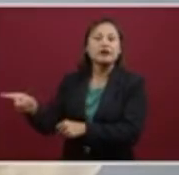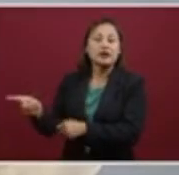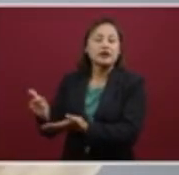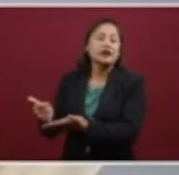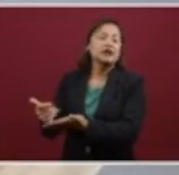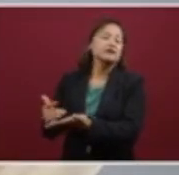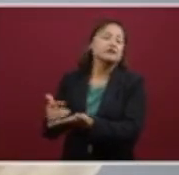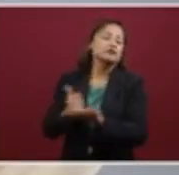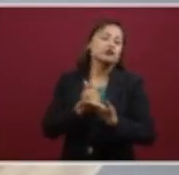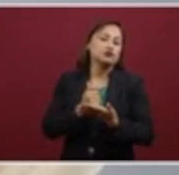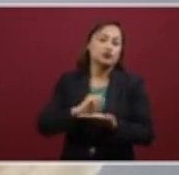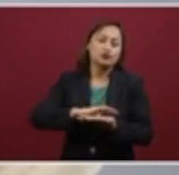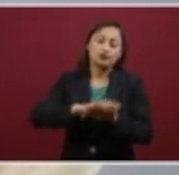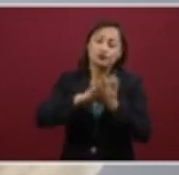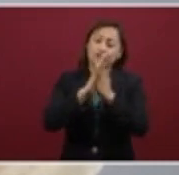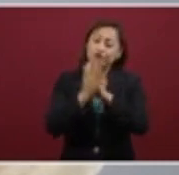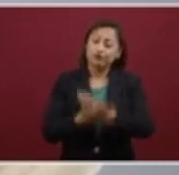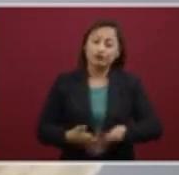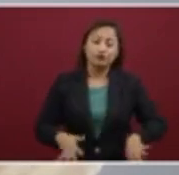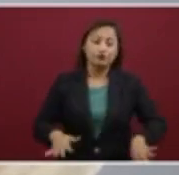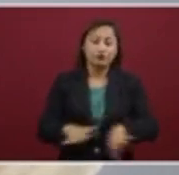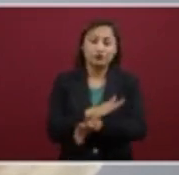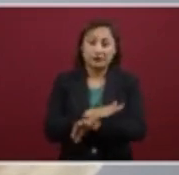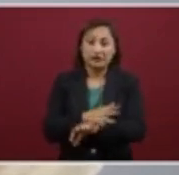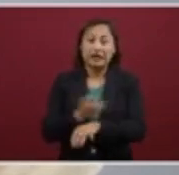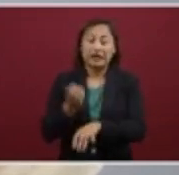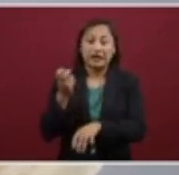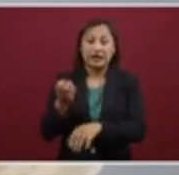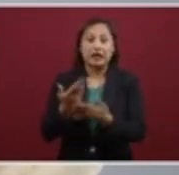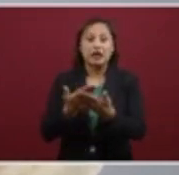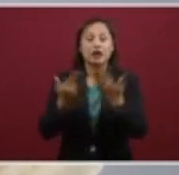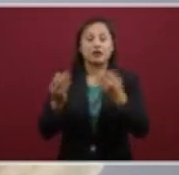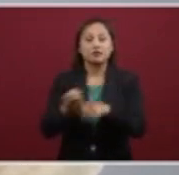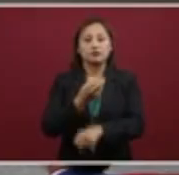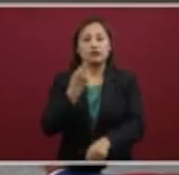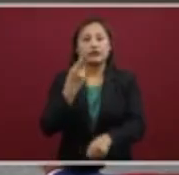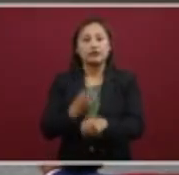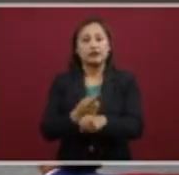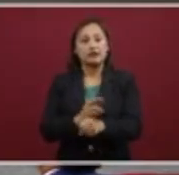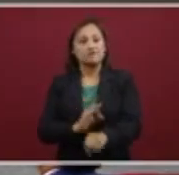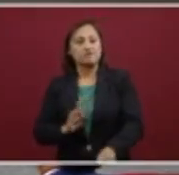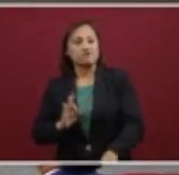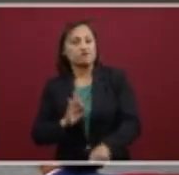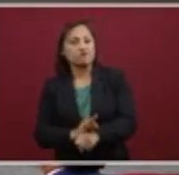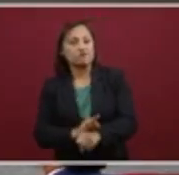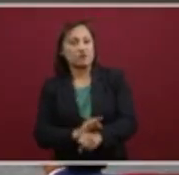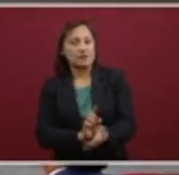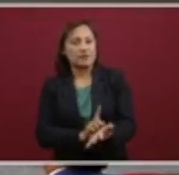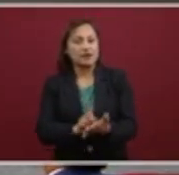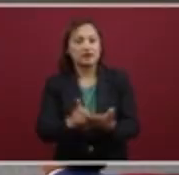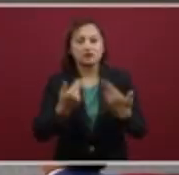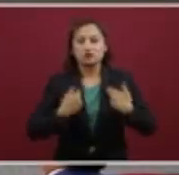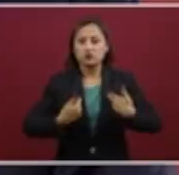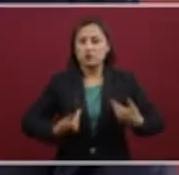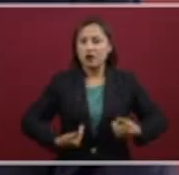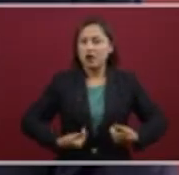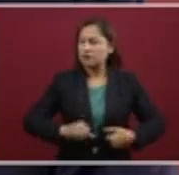y es la secretaría que protege los derechos humanos, entre otras